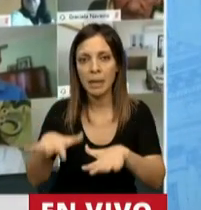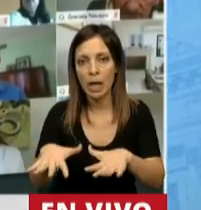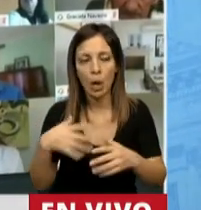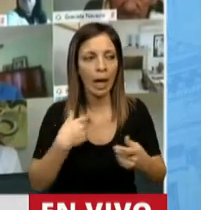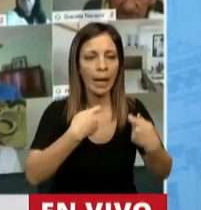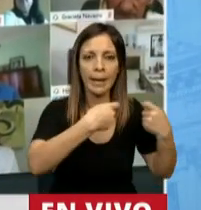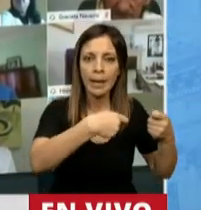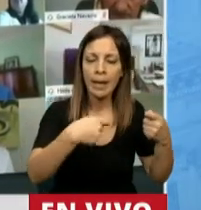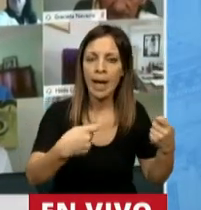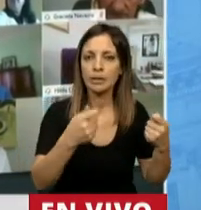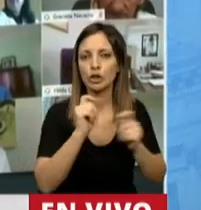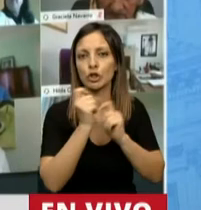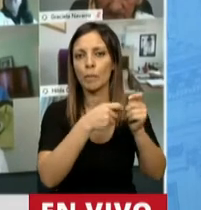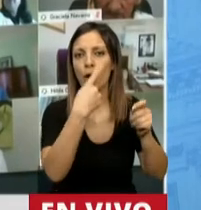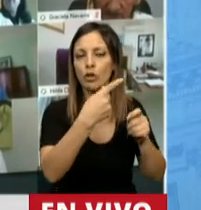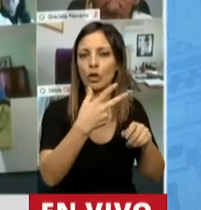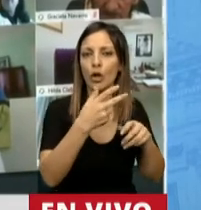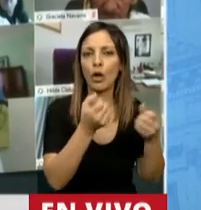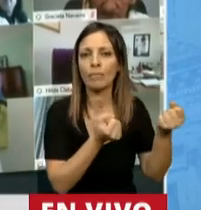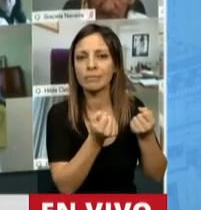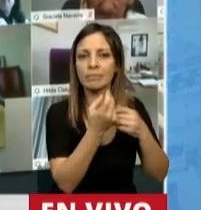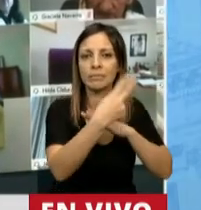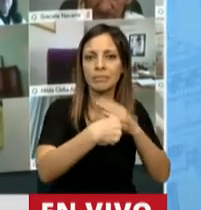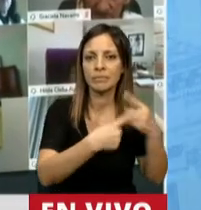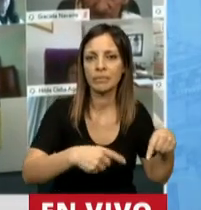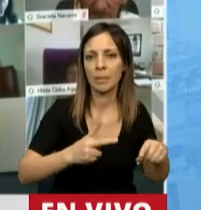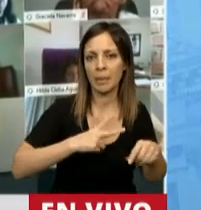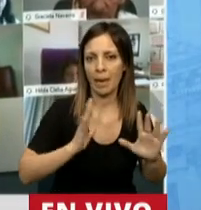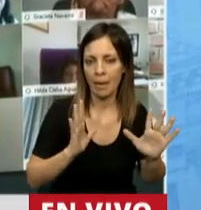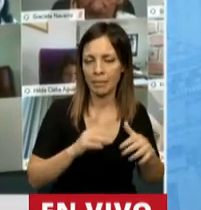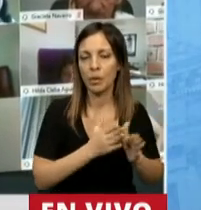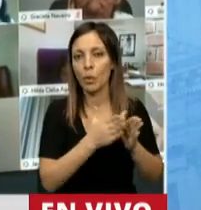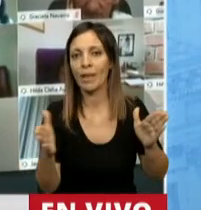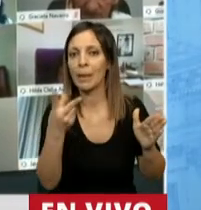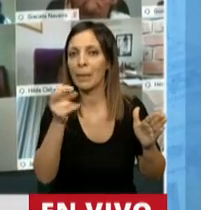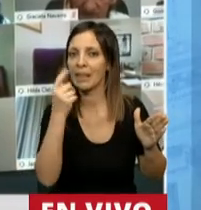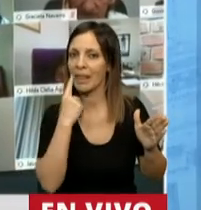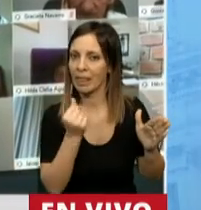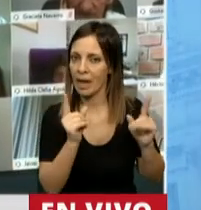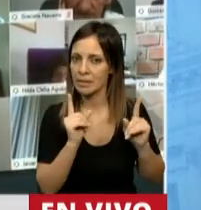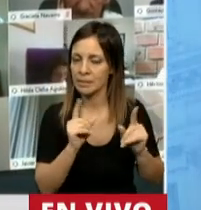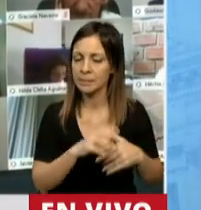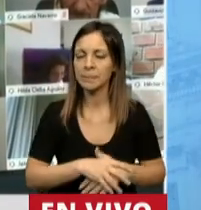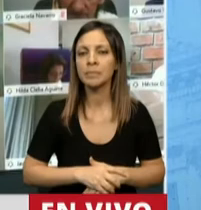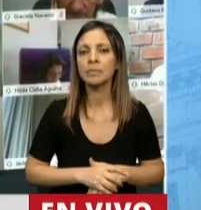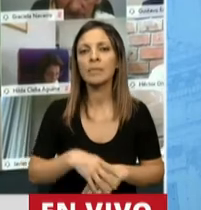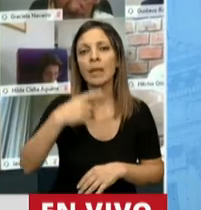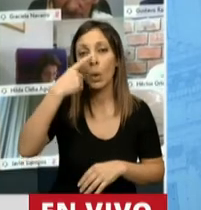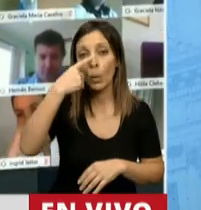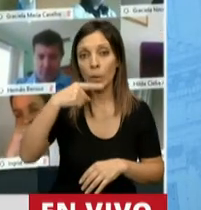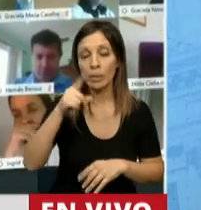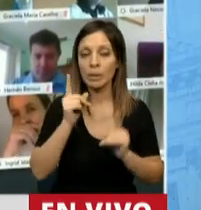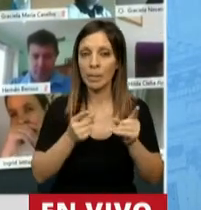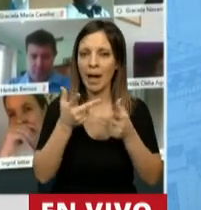ciento de transporte en durante los 20 días del par y por último también quería resaltar que hoy además de la